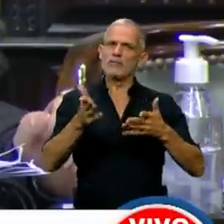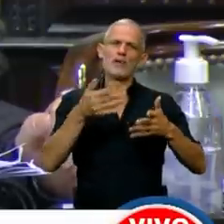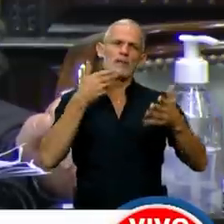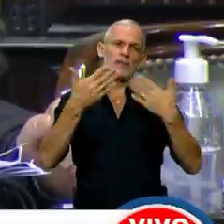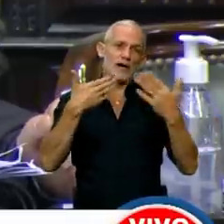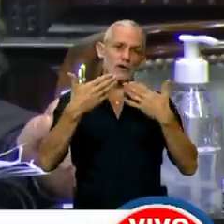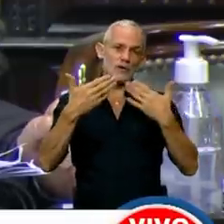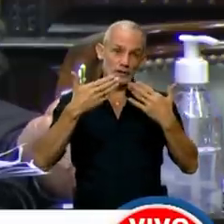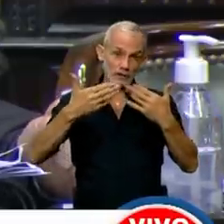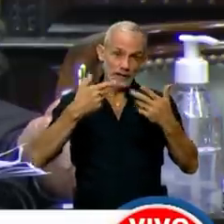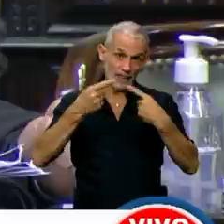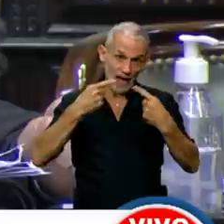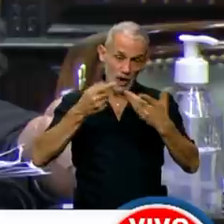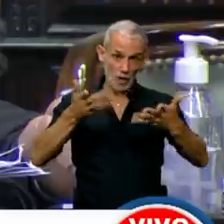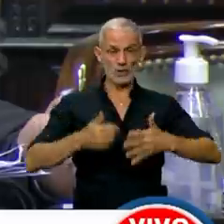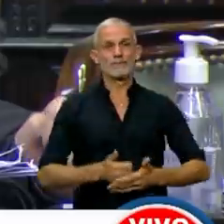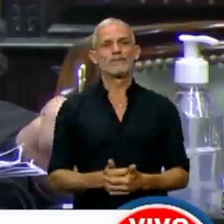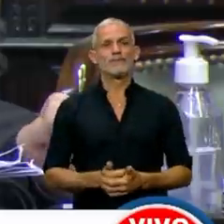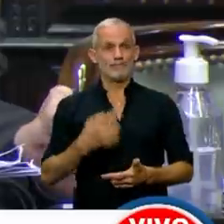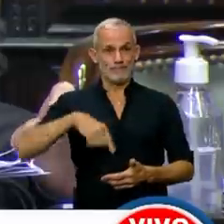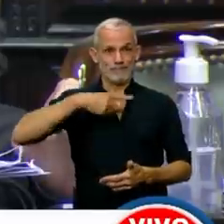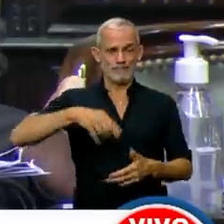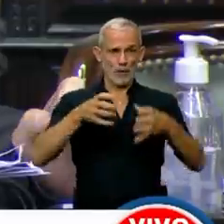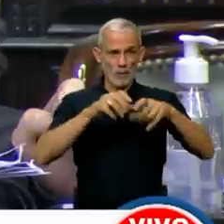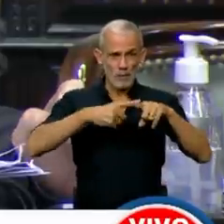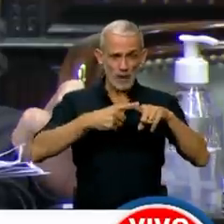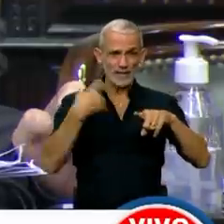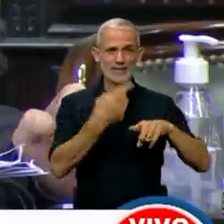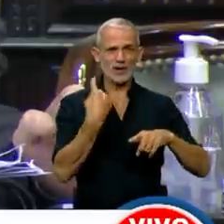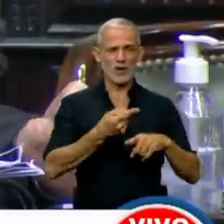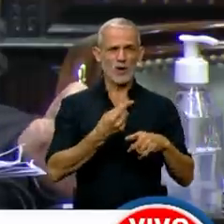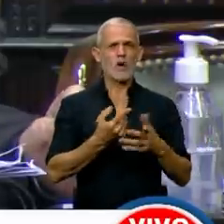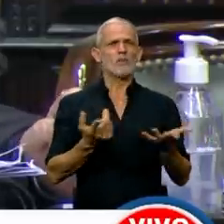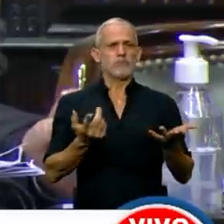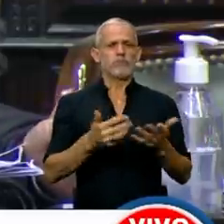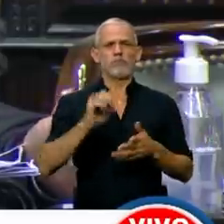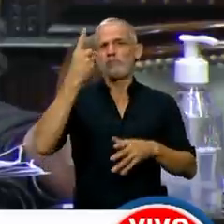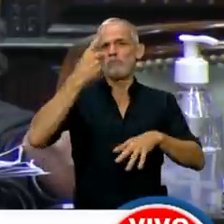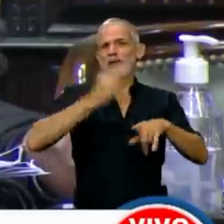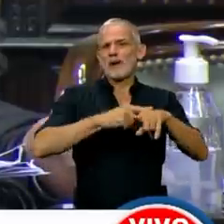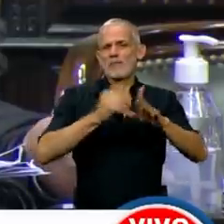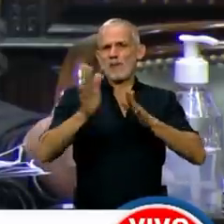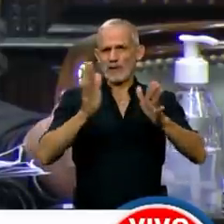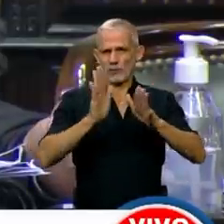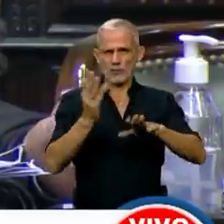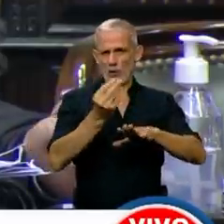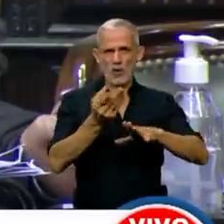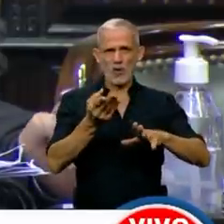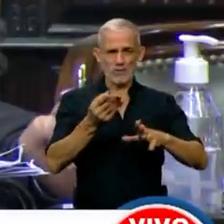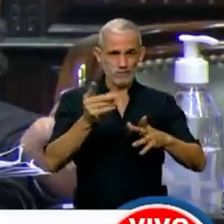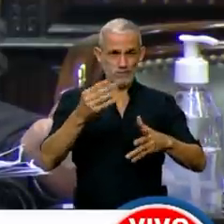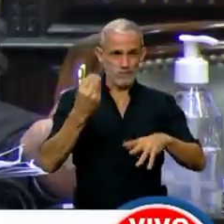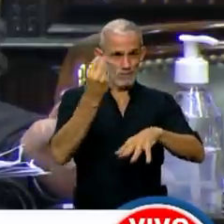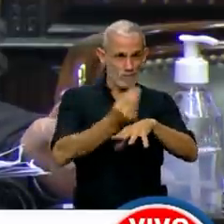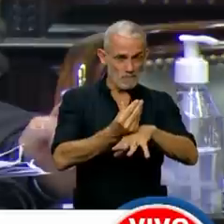diálogo desde nuestro espacio político desde el primer momento desde la